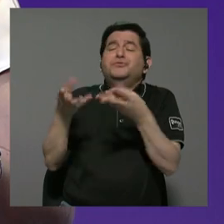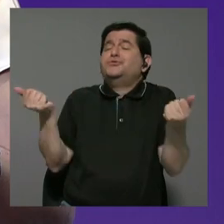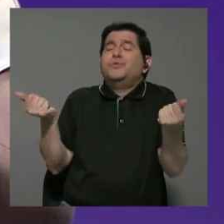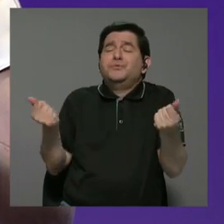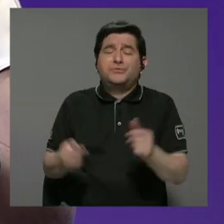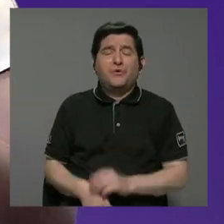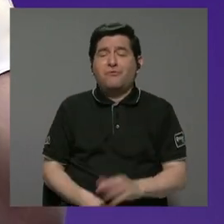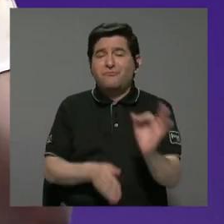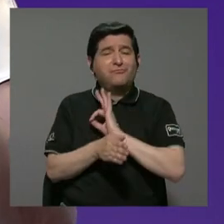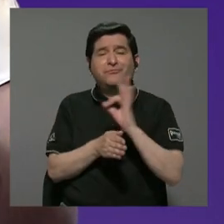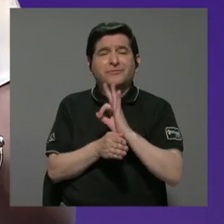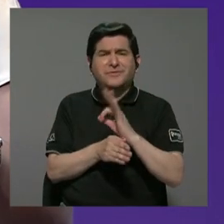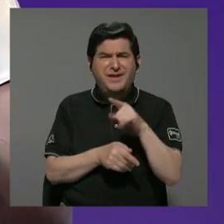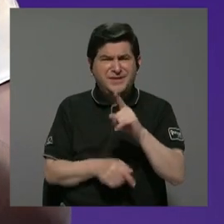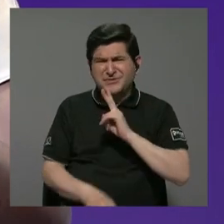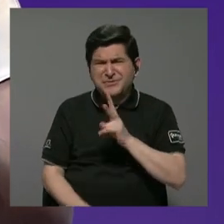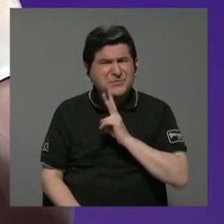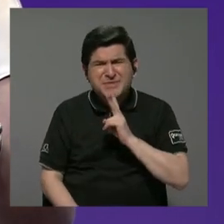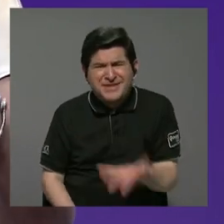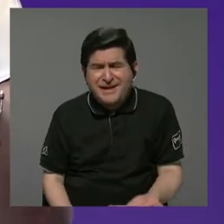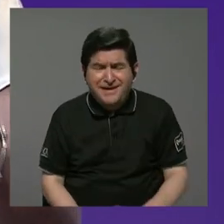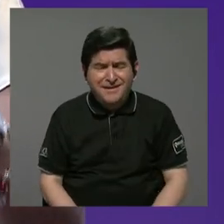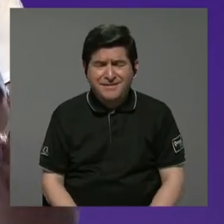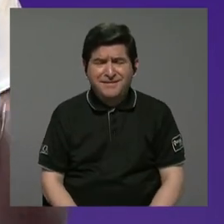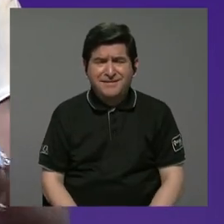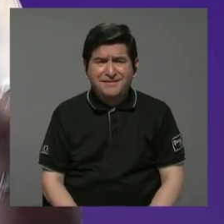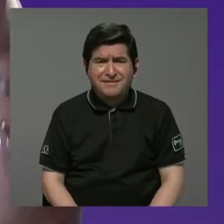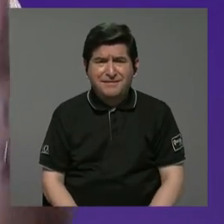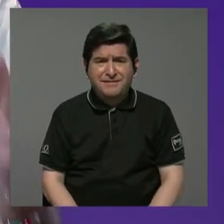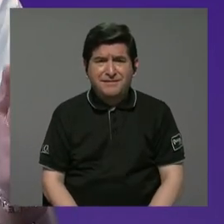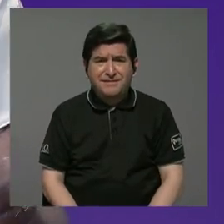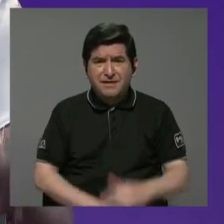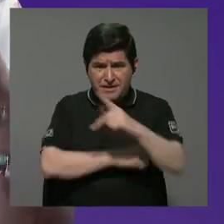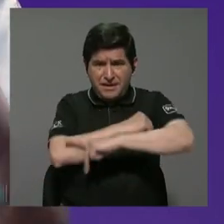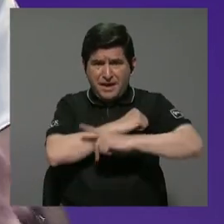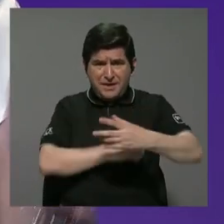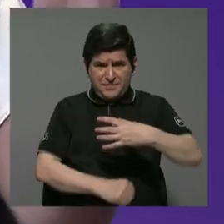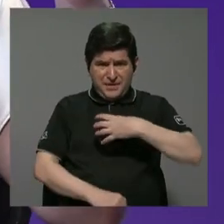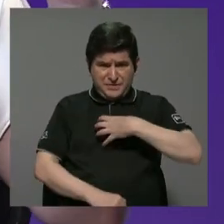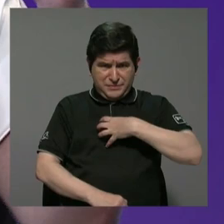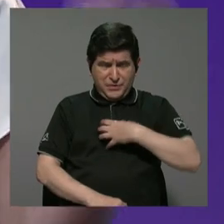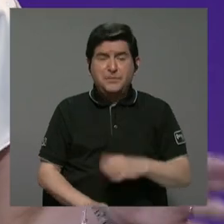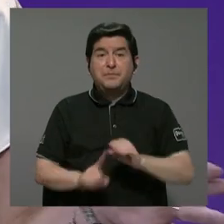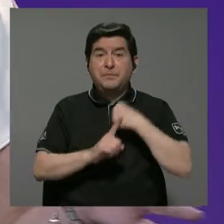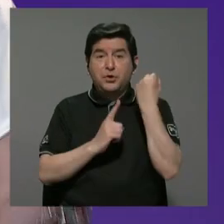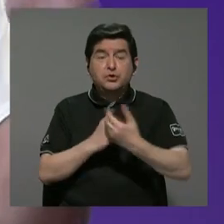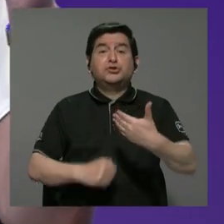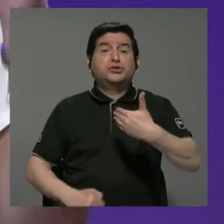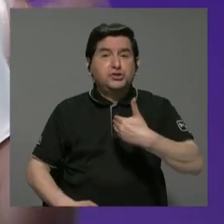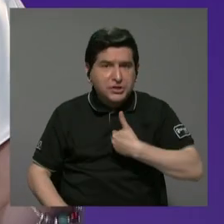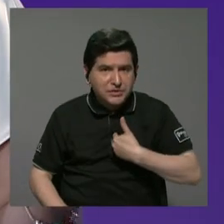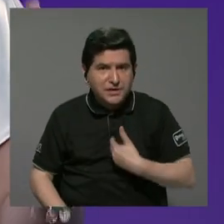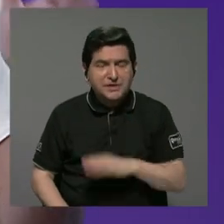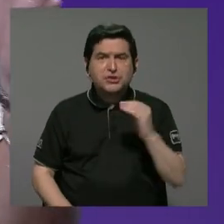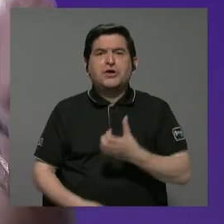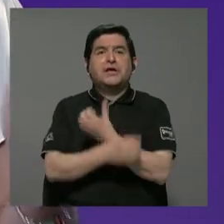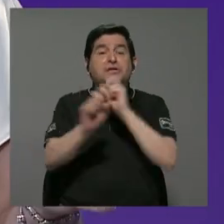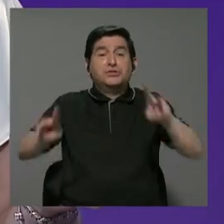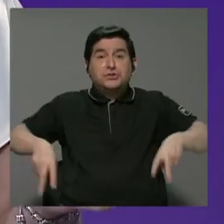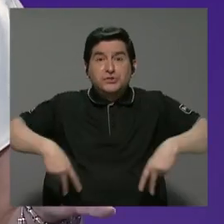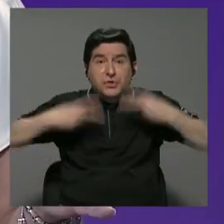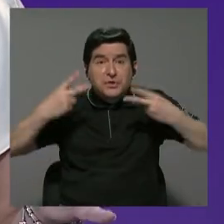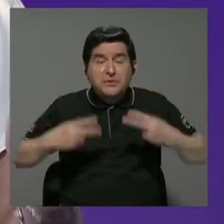esto funcione. Eso no es cierto. Somos el país que somos y estamos en las condiciones que estamos y sobrevivimos a